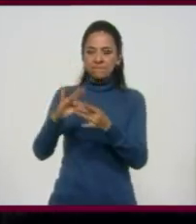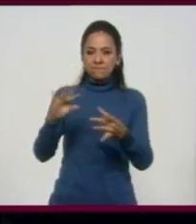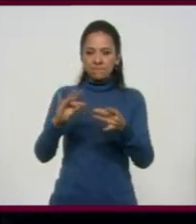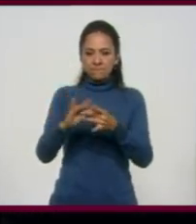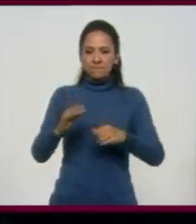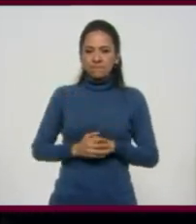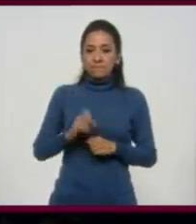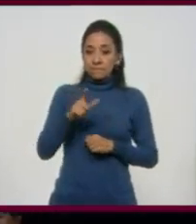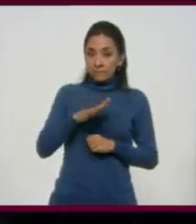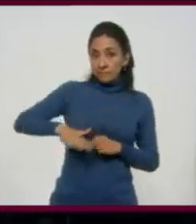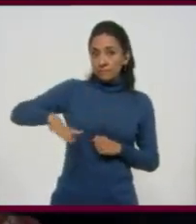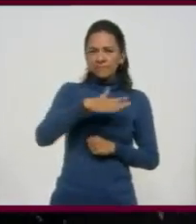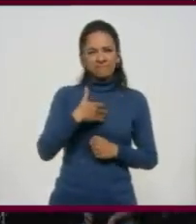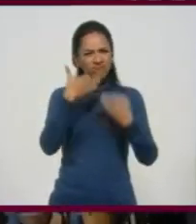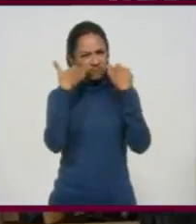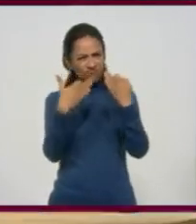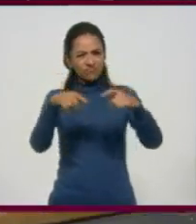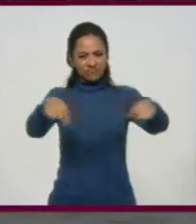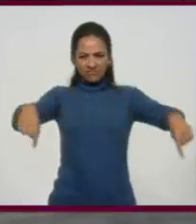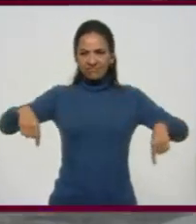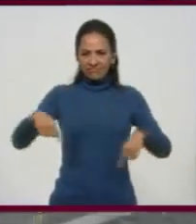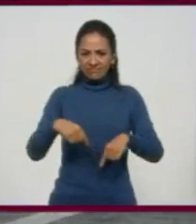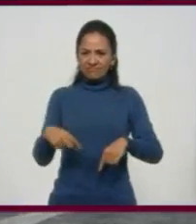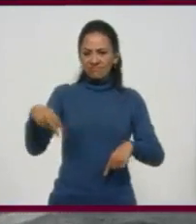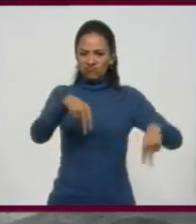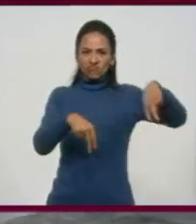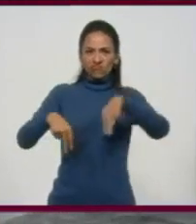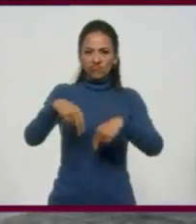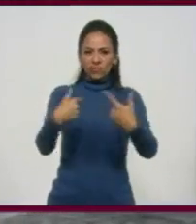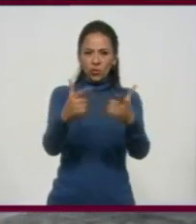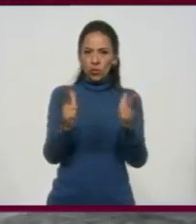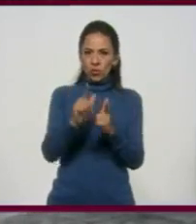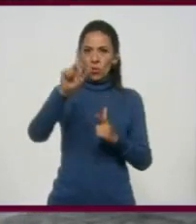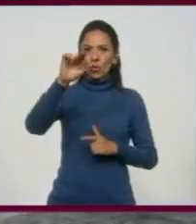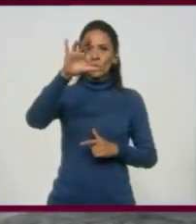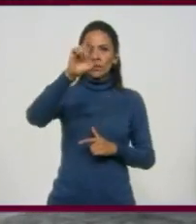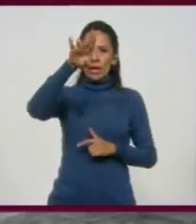que el cielo fue testigo del empeño que puso en el tablao desde temprana hora el grupo Luceros.